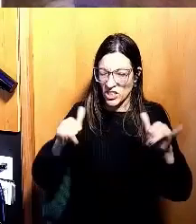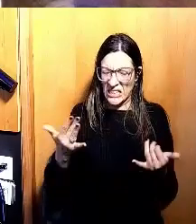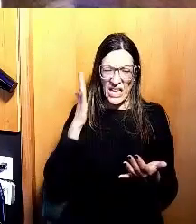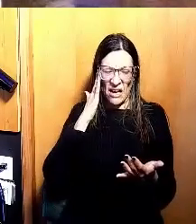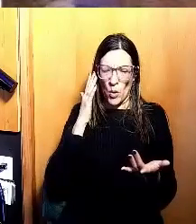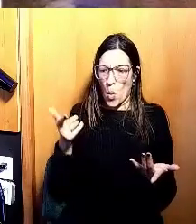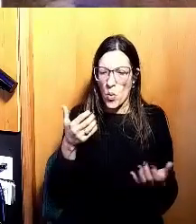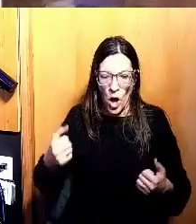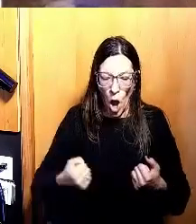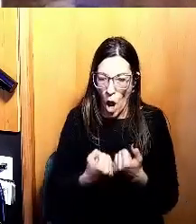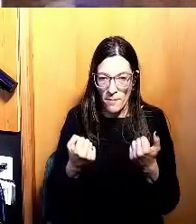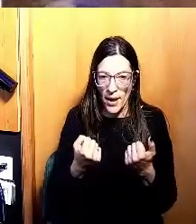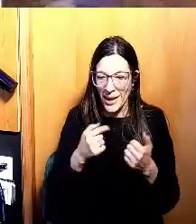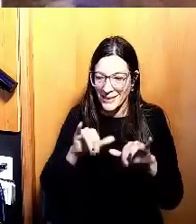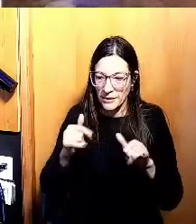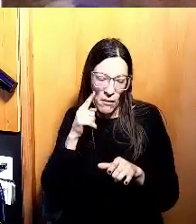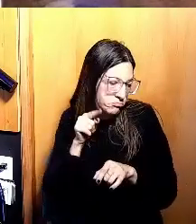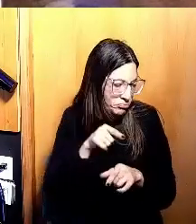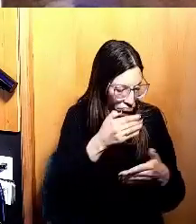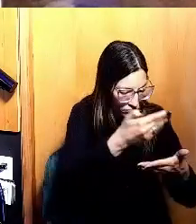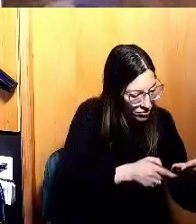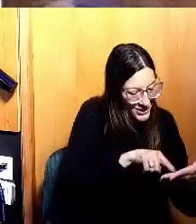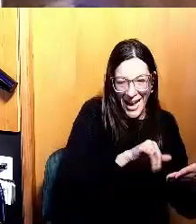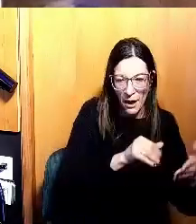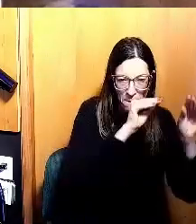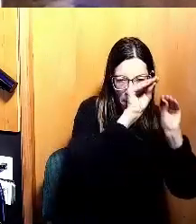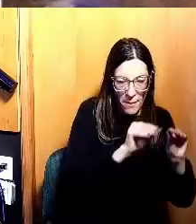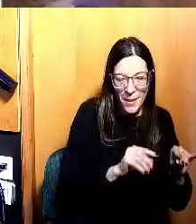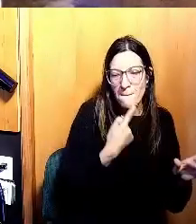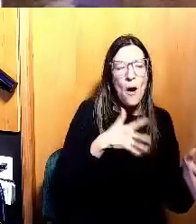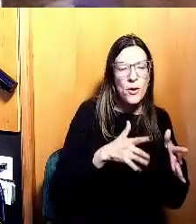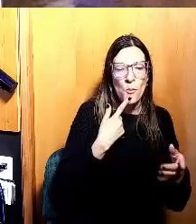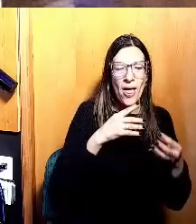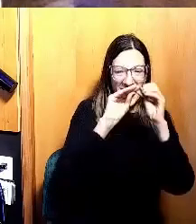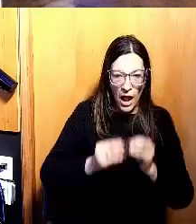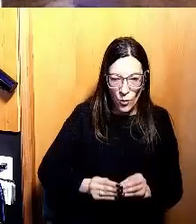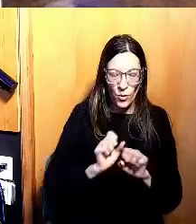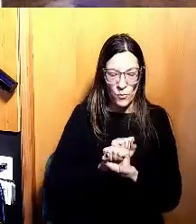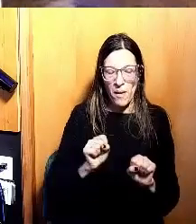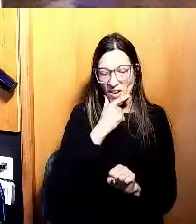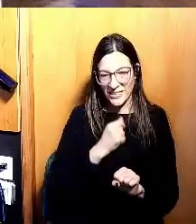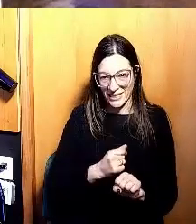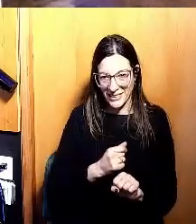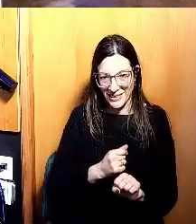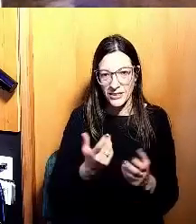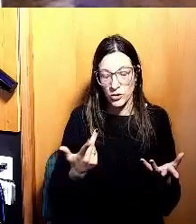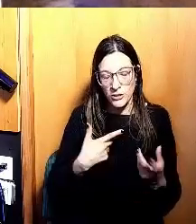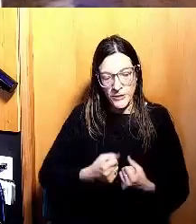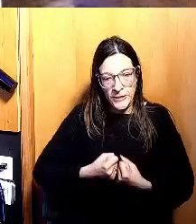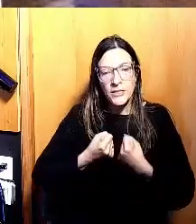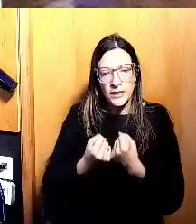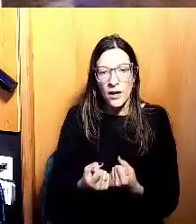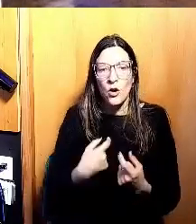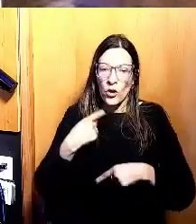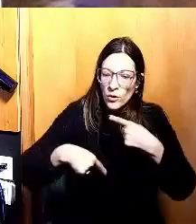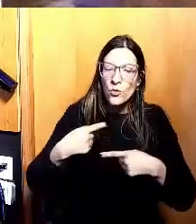mejor modelo, ¿no? Porque en realidad tiene muchísimos datos. Bueno, pero ¿cómo? seguir integrando